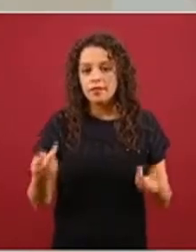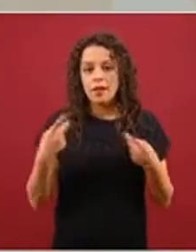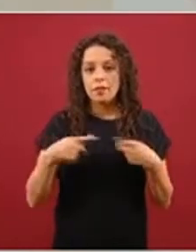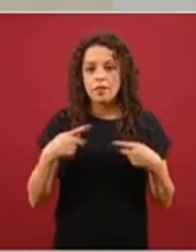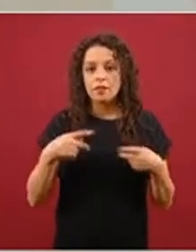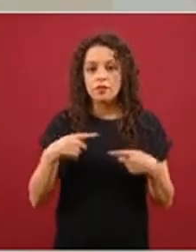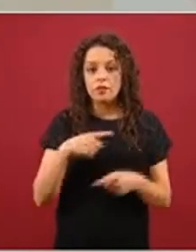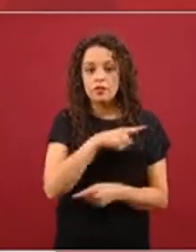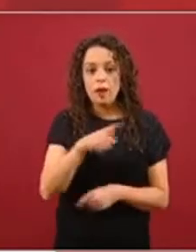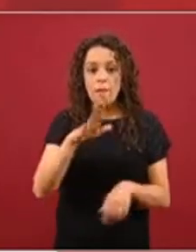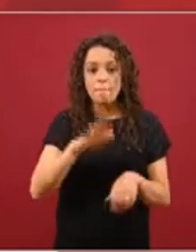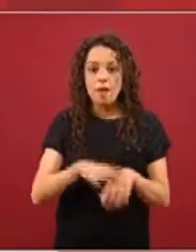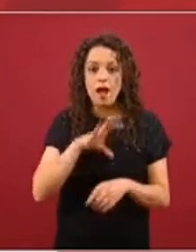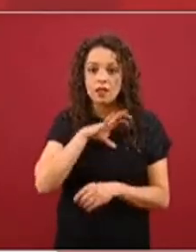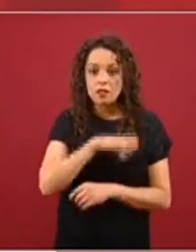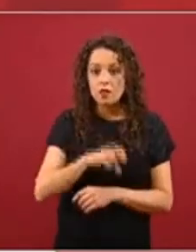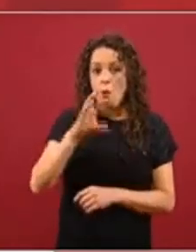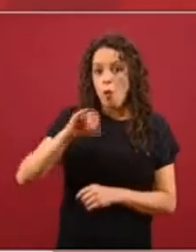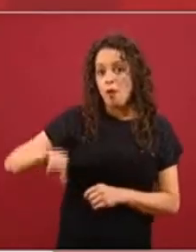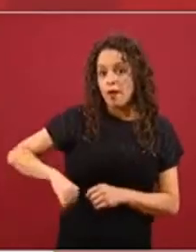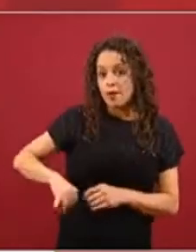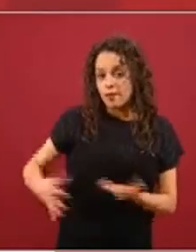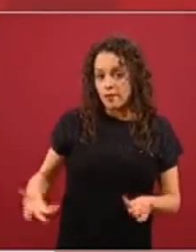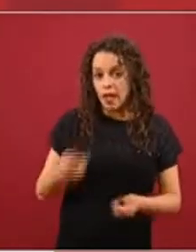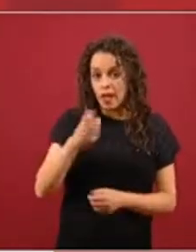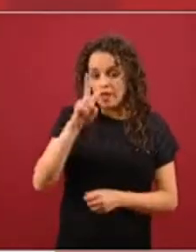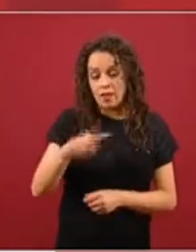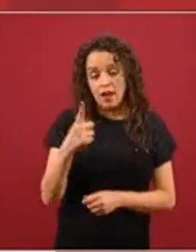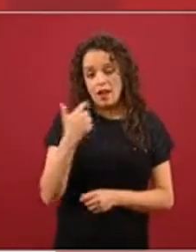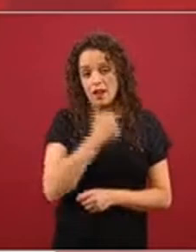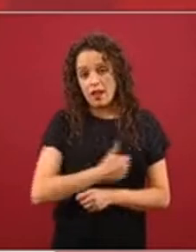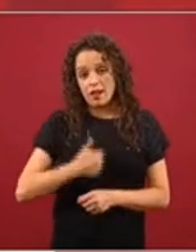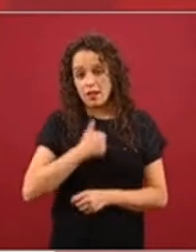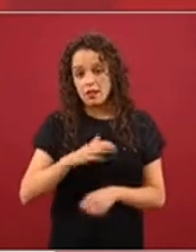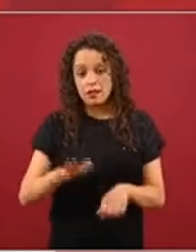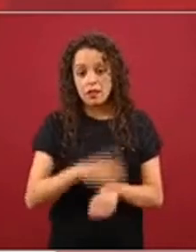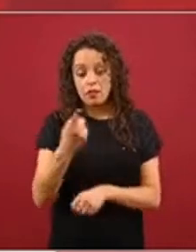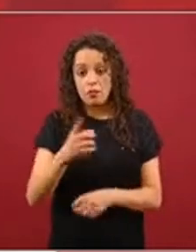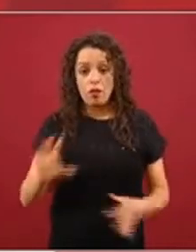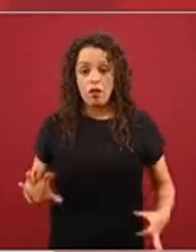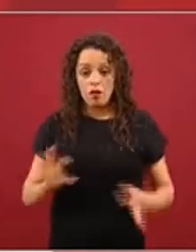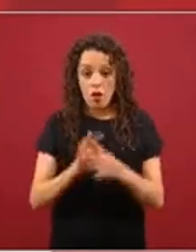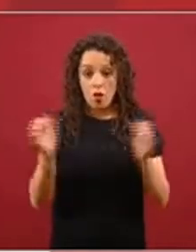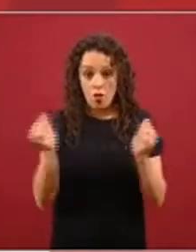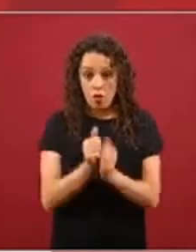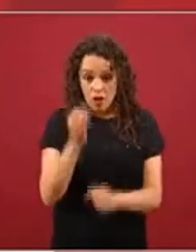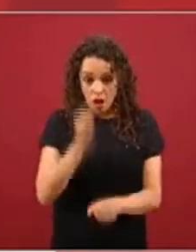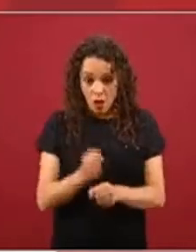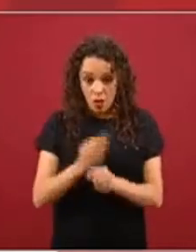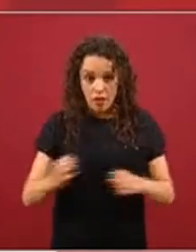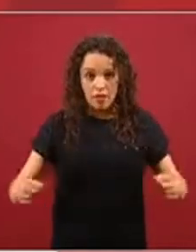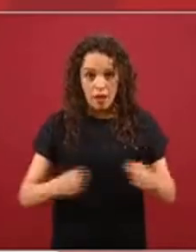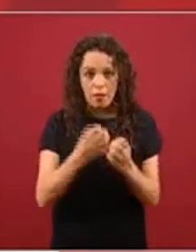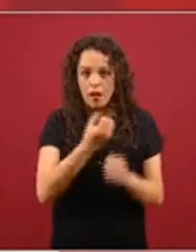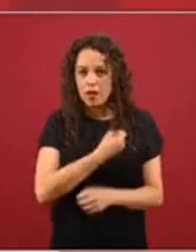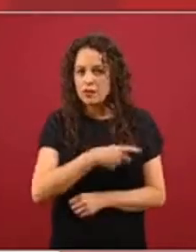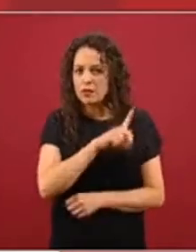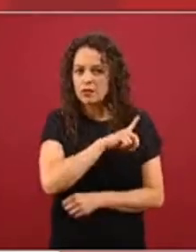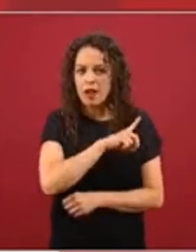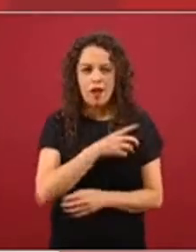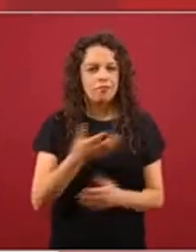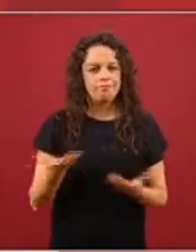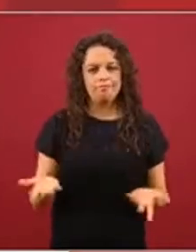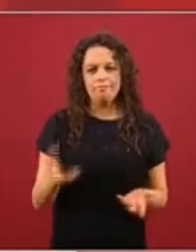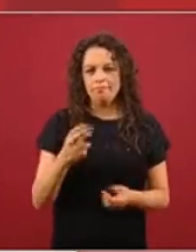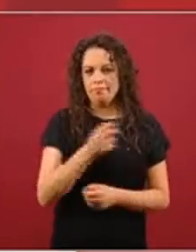o intereses. Nos parece desafortunado, particularmente cuando se liga con una emergencia sanitaria como esta, porque está